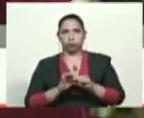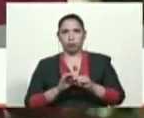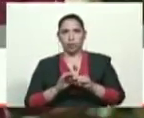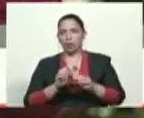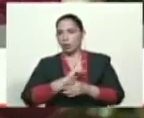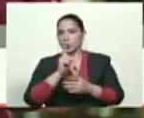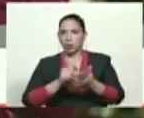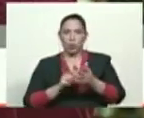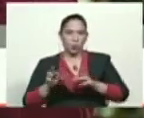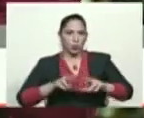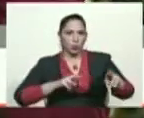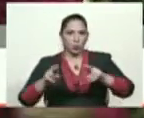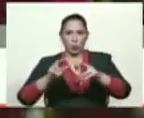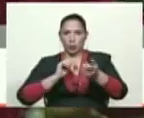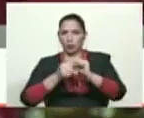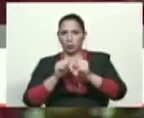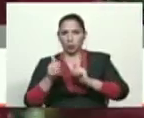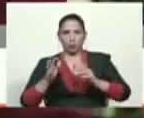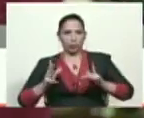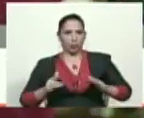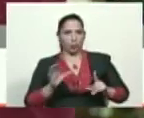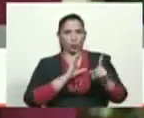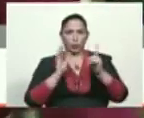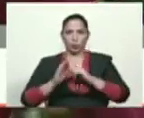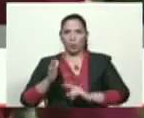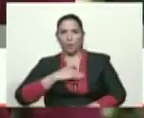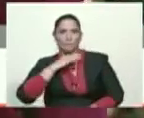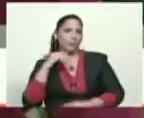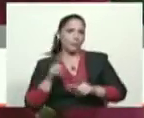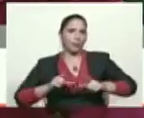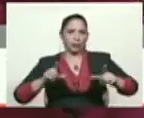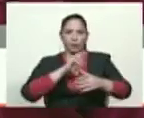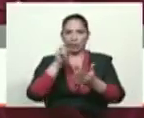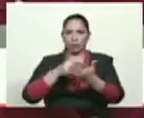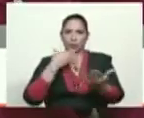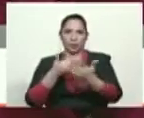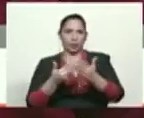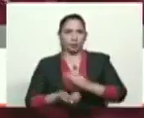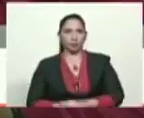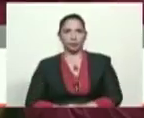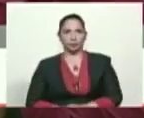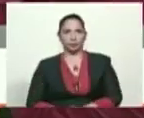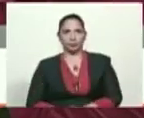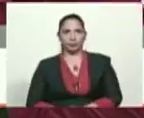del deporte la recreación la cultura en todo esto